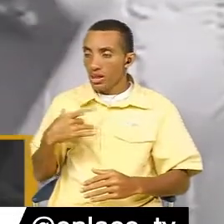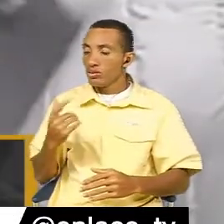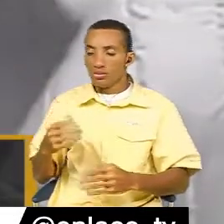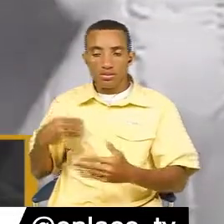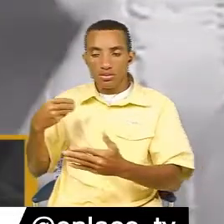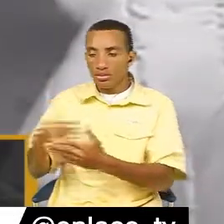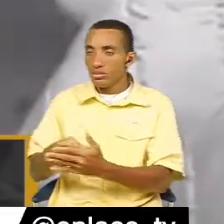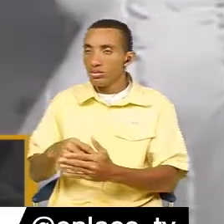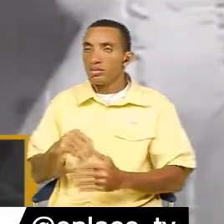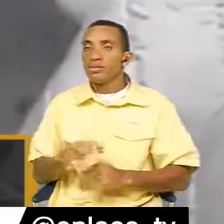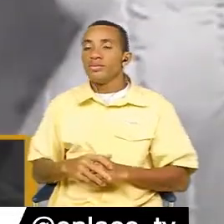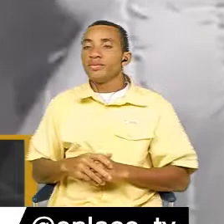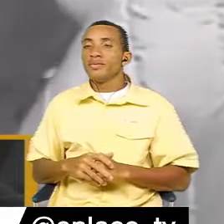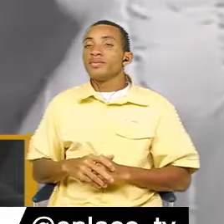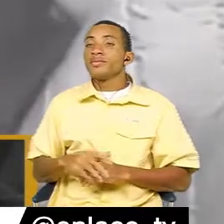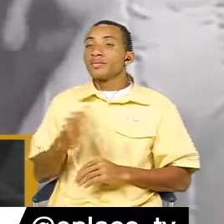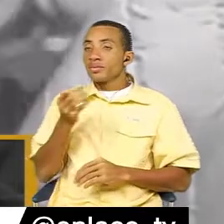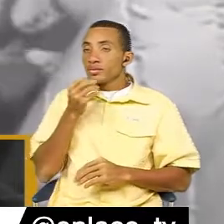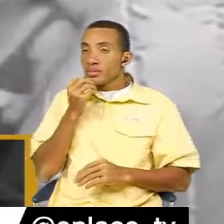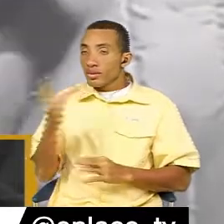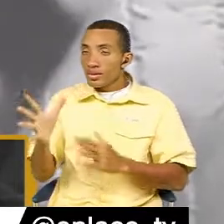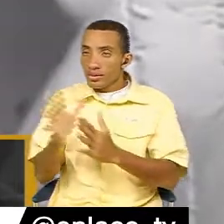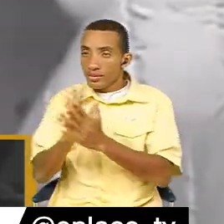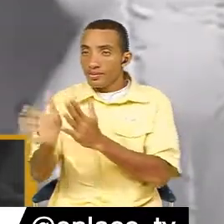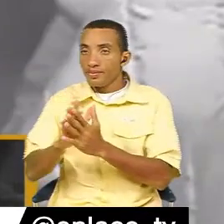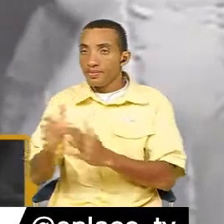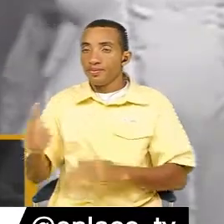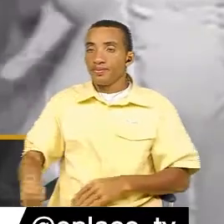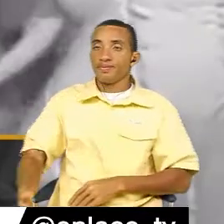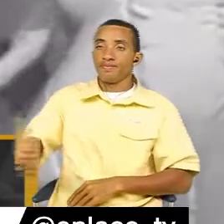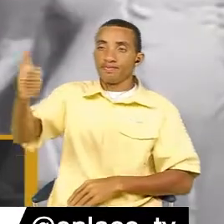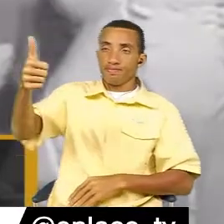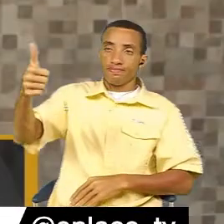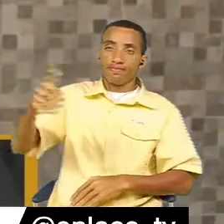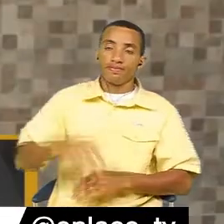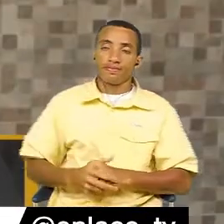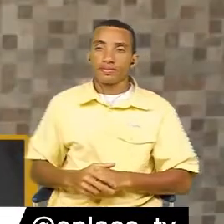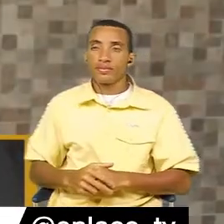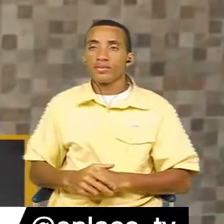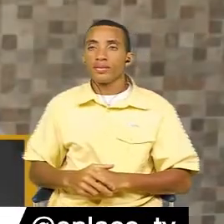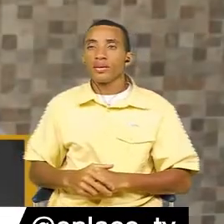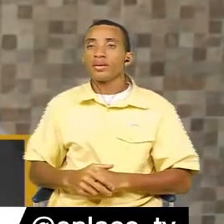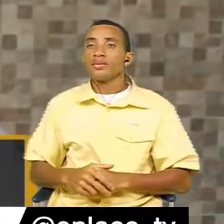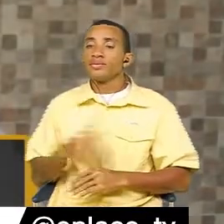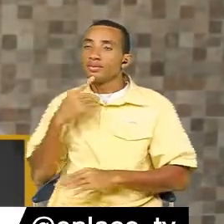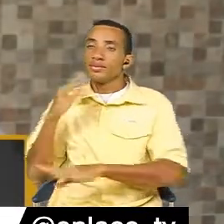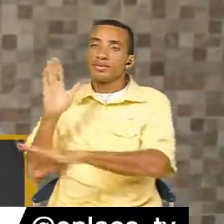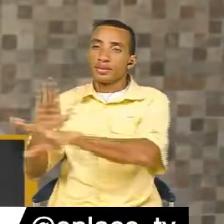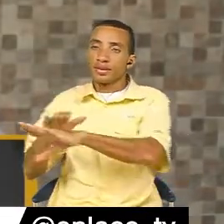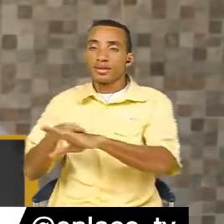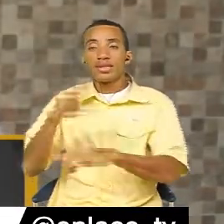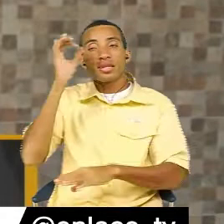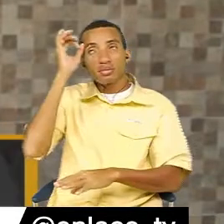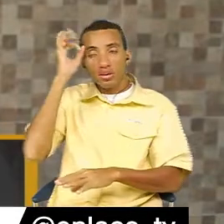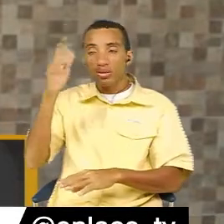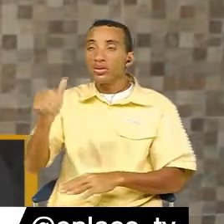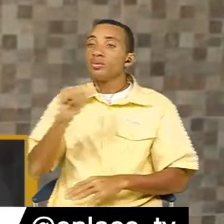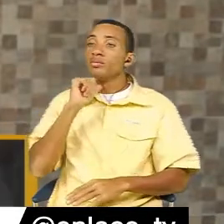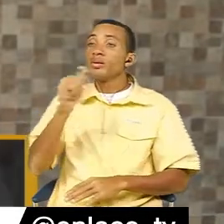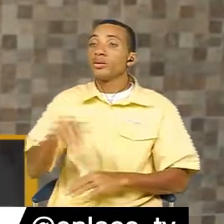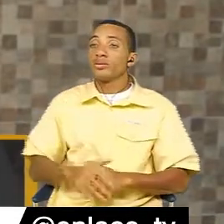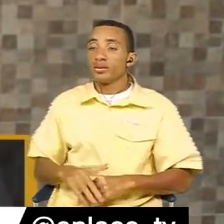comerciante ofendido ya formuló las denuncias respectivas ante la autoridad competente. Sinceramente denuncio esto porque eso va a pasar a mayores ya, porque ya han